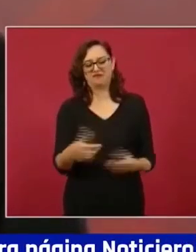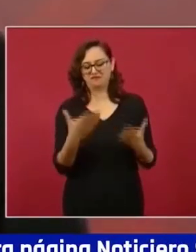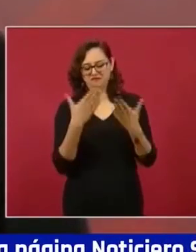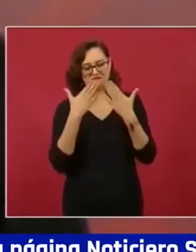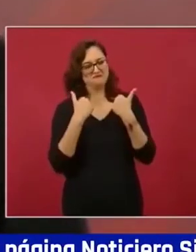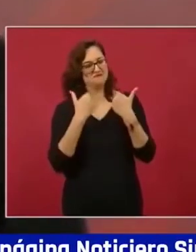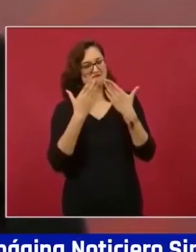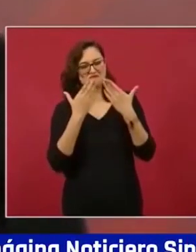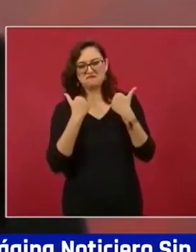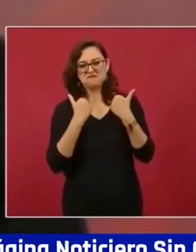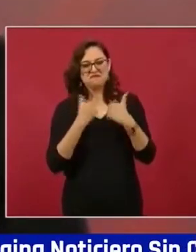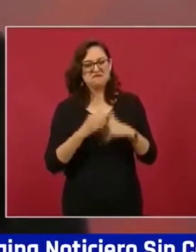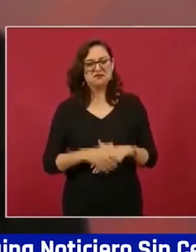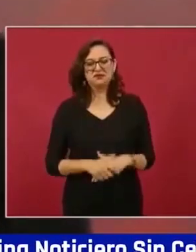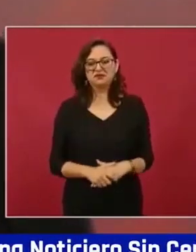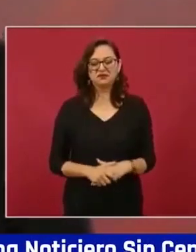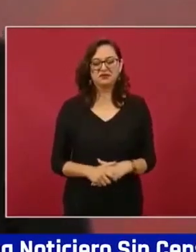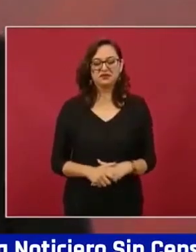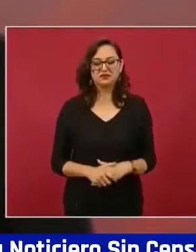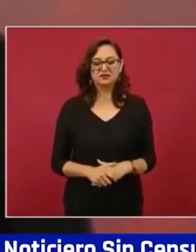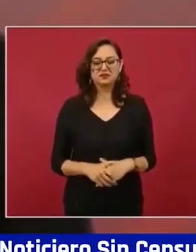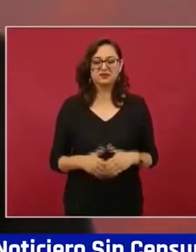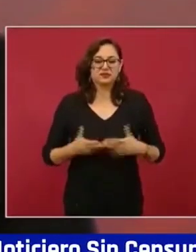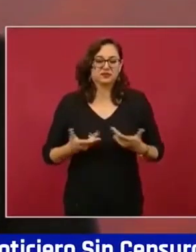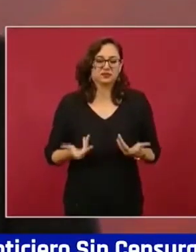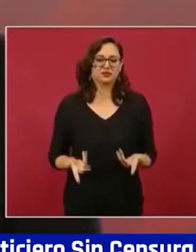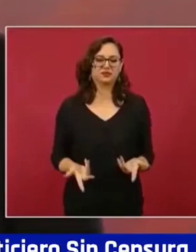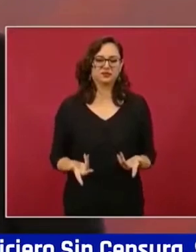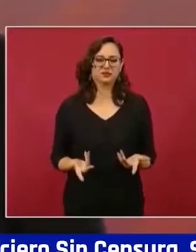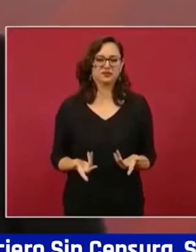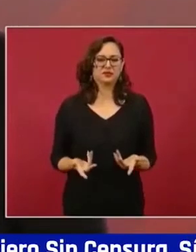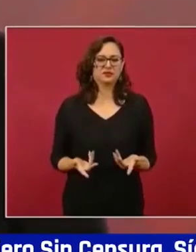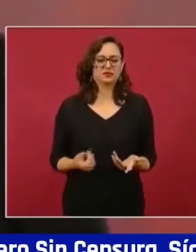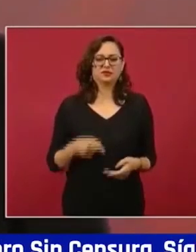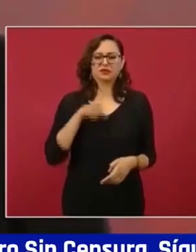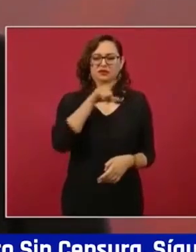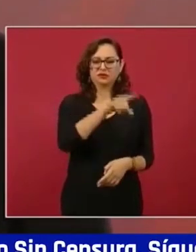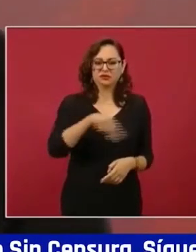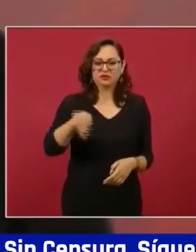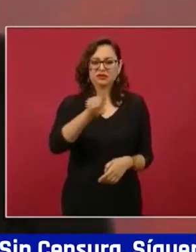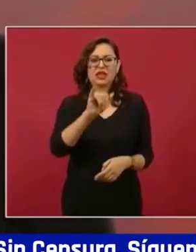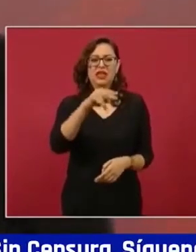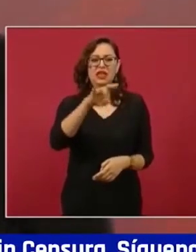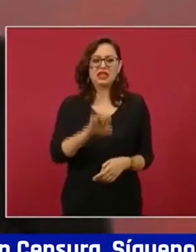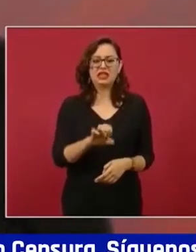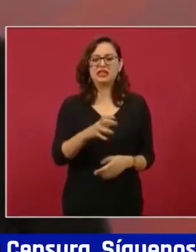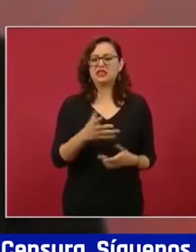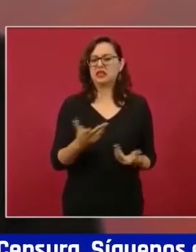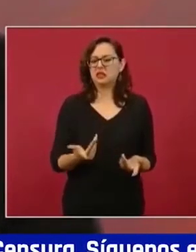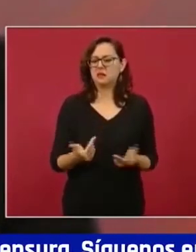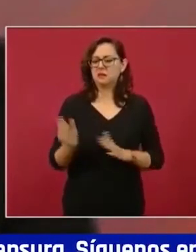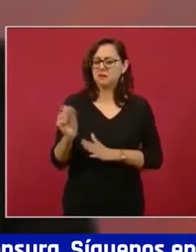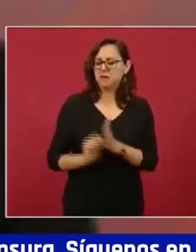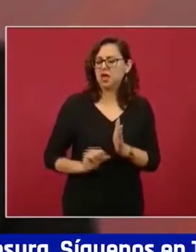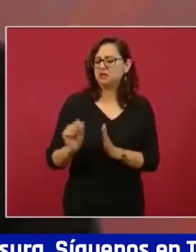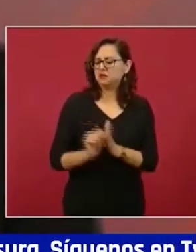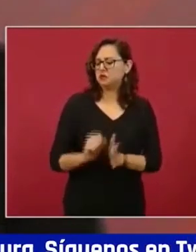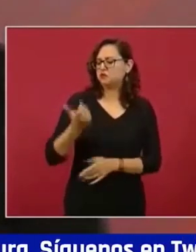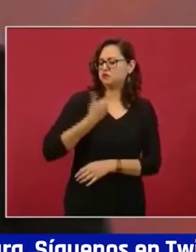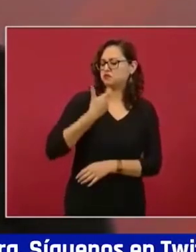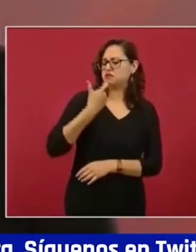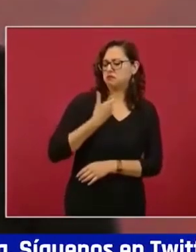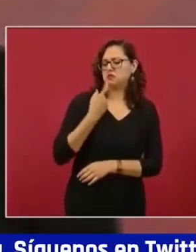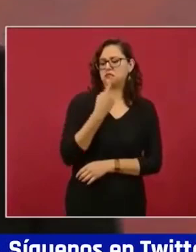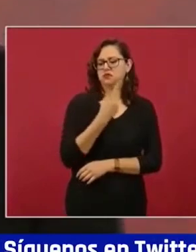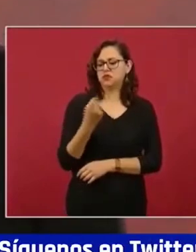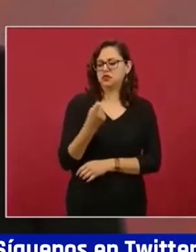que un consejero gane libre 150, 160 mil pesos